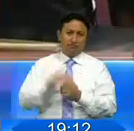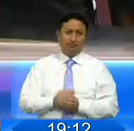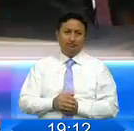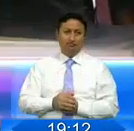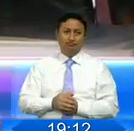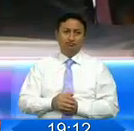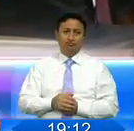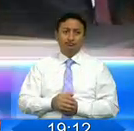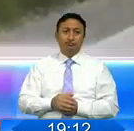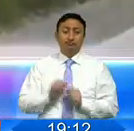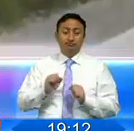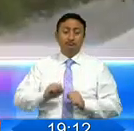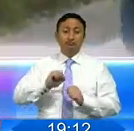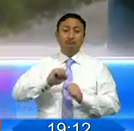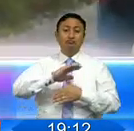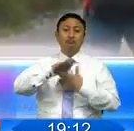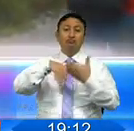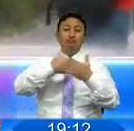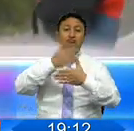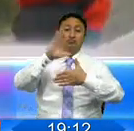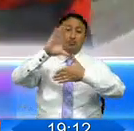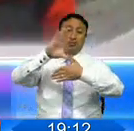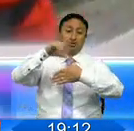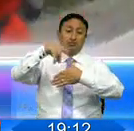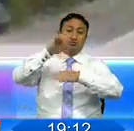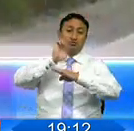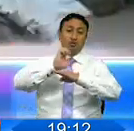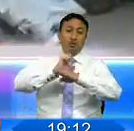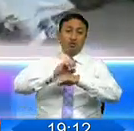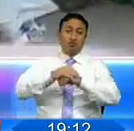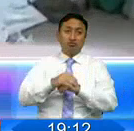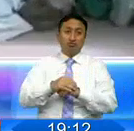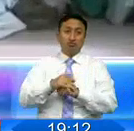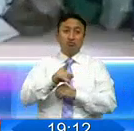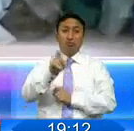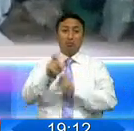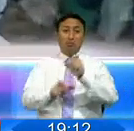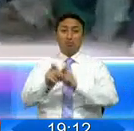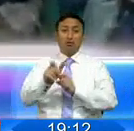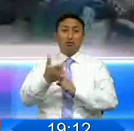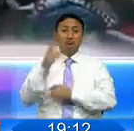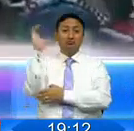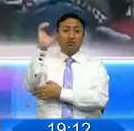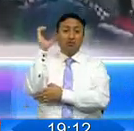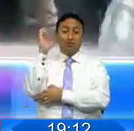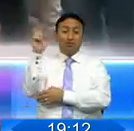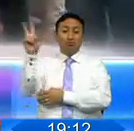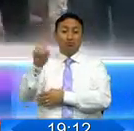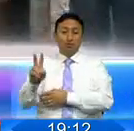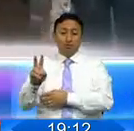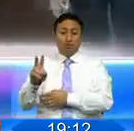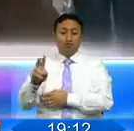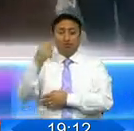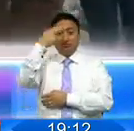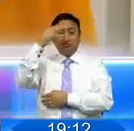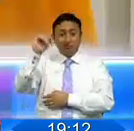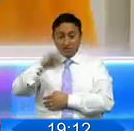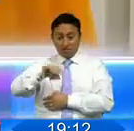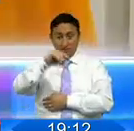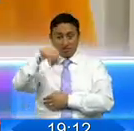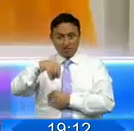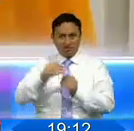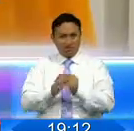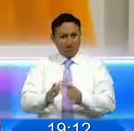que de toda América, Ecuador es el país que tiene mayor proporcionalidad de refugiados colombianos, venezolanos y haitianos.